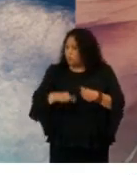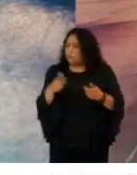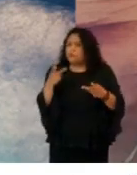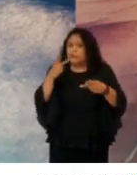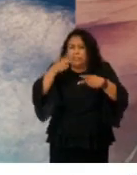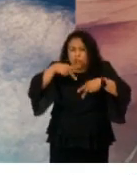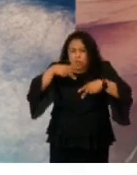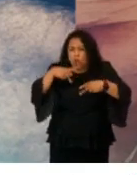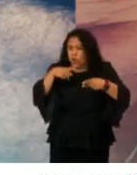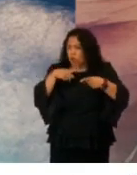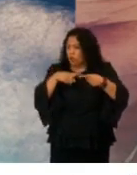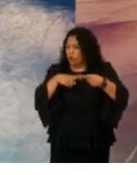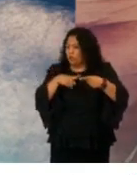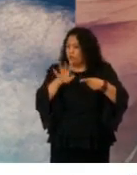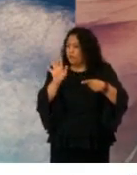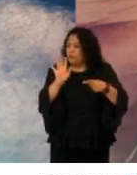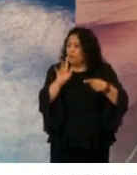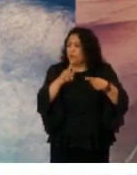TikTok,